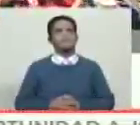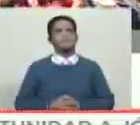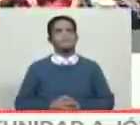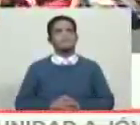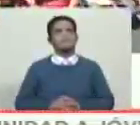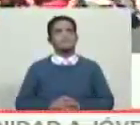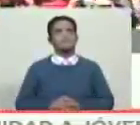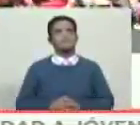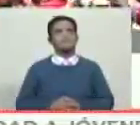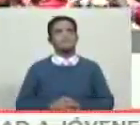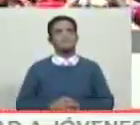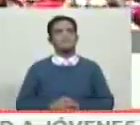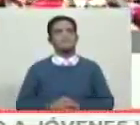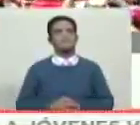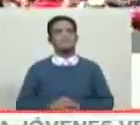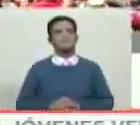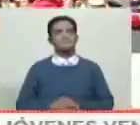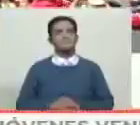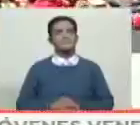revolucionario!